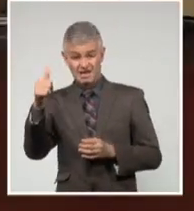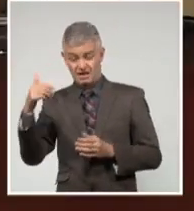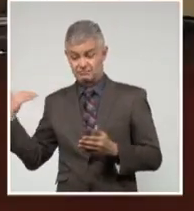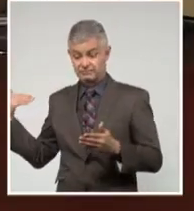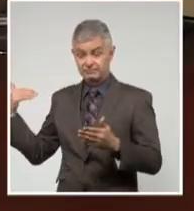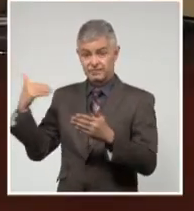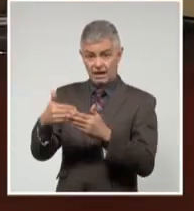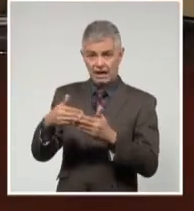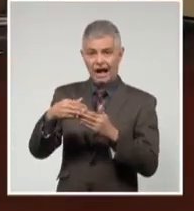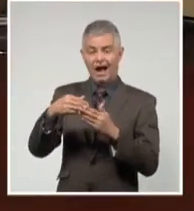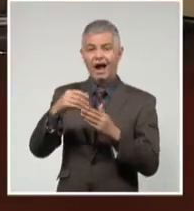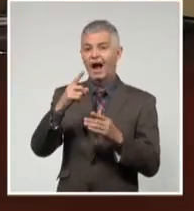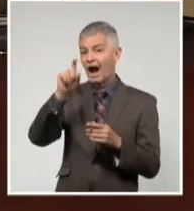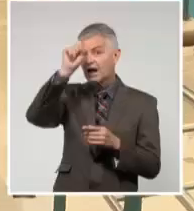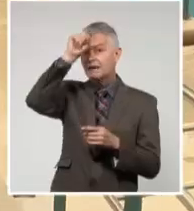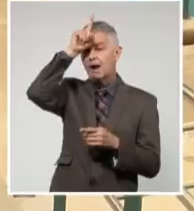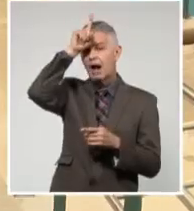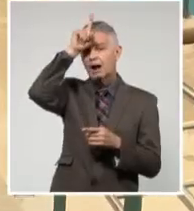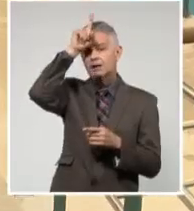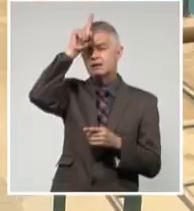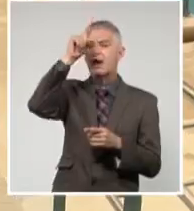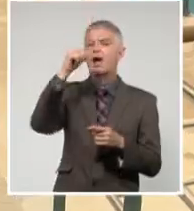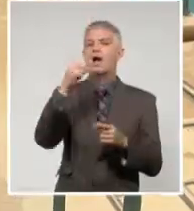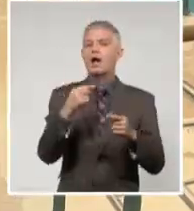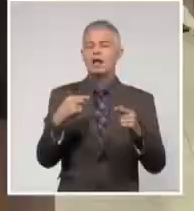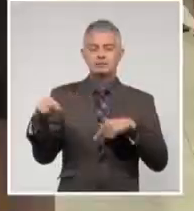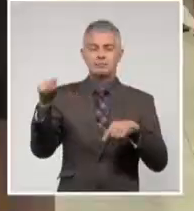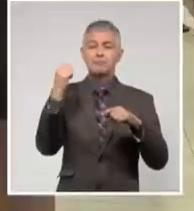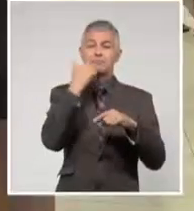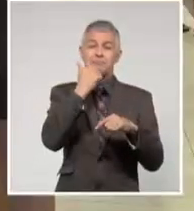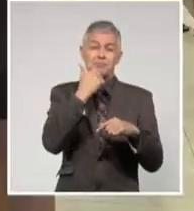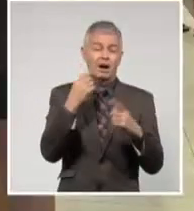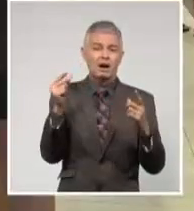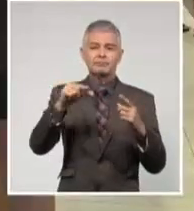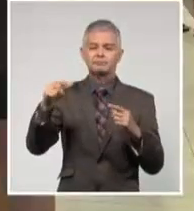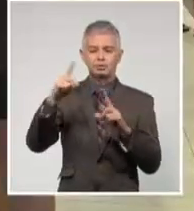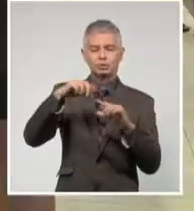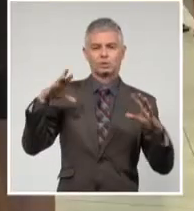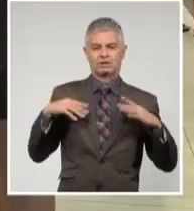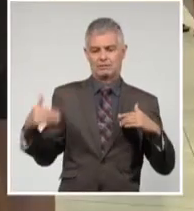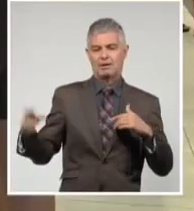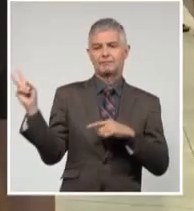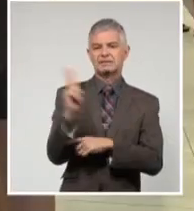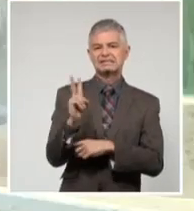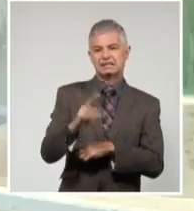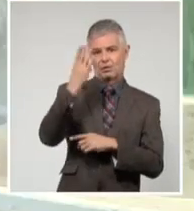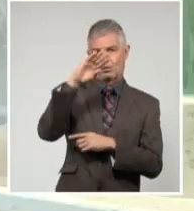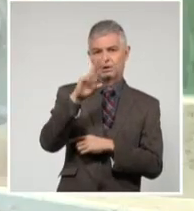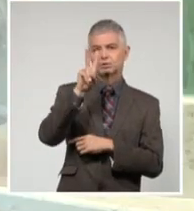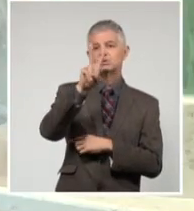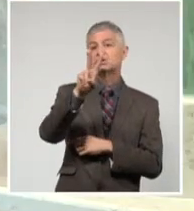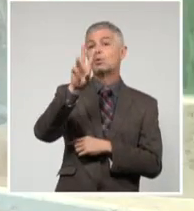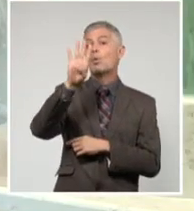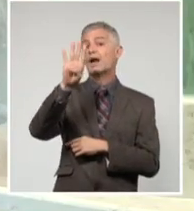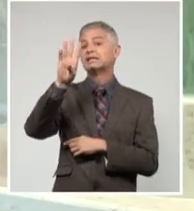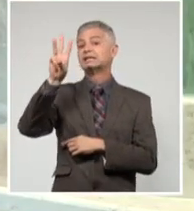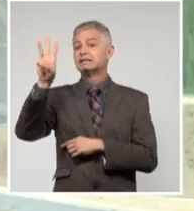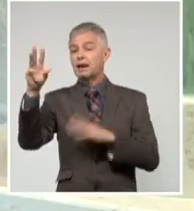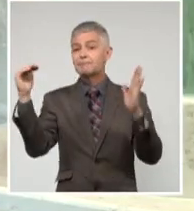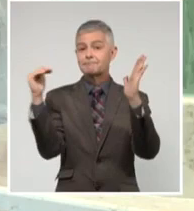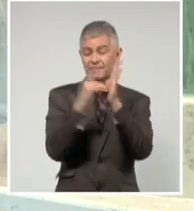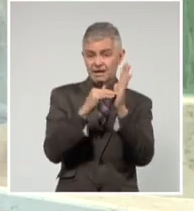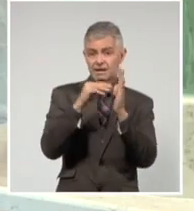primeros 5 mercados emisores de turismo hacia Cuba. En 2017 visitaron nuestro país más de 243.000 viajeros de la nación